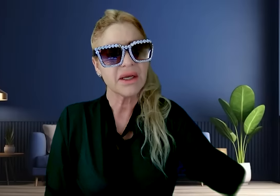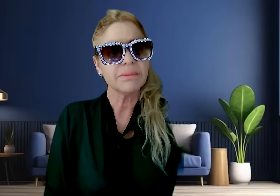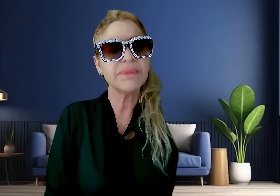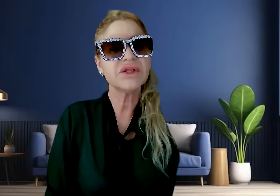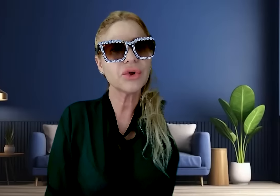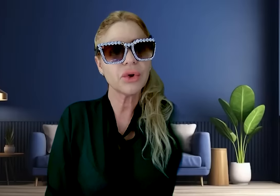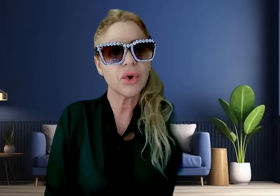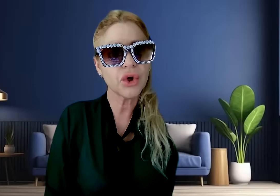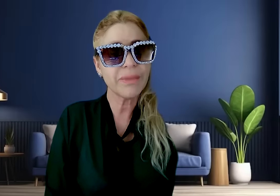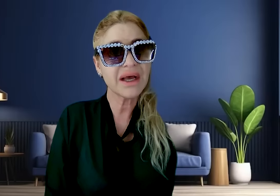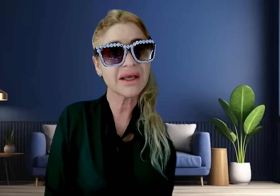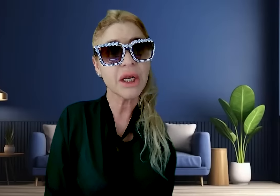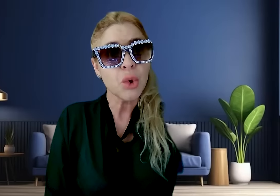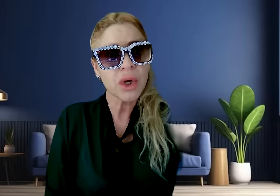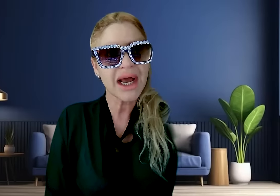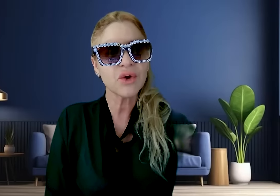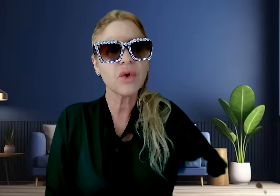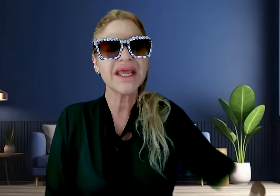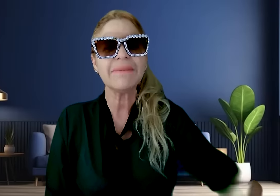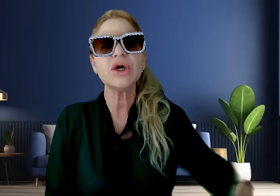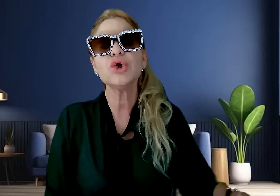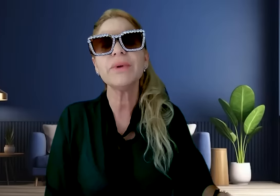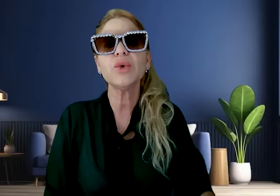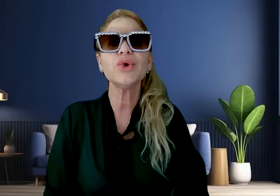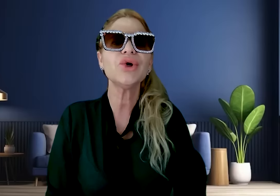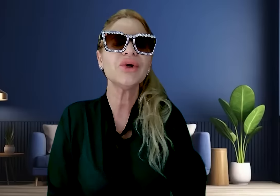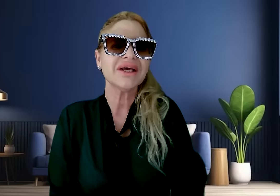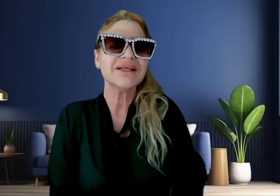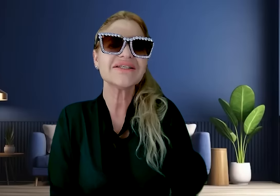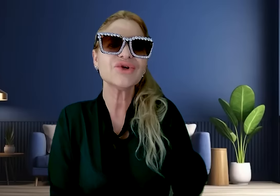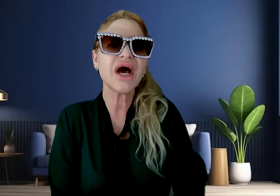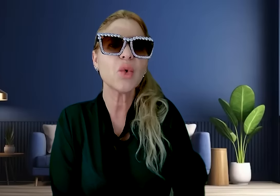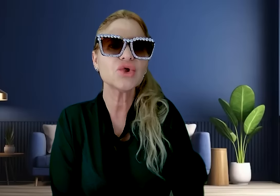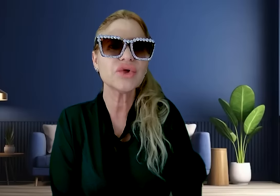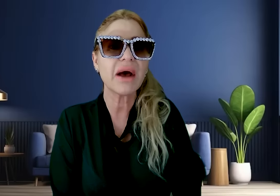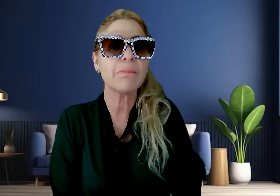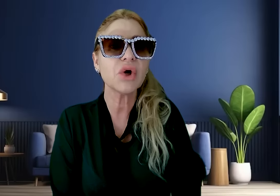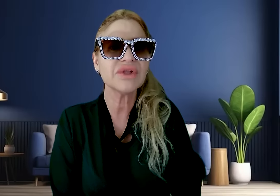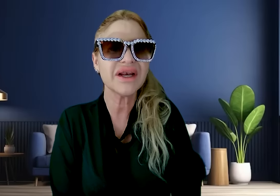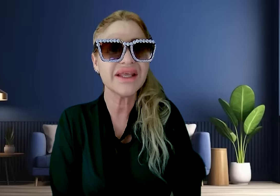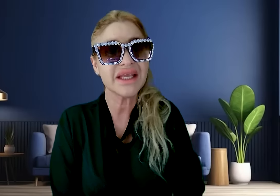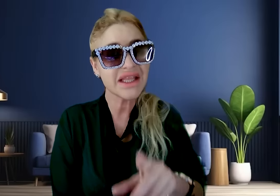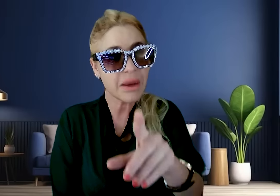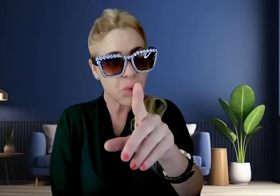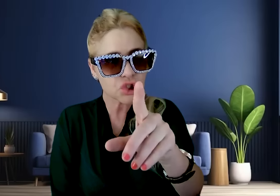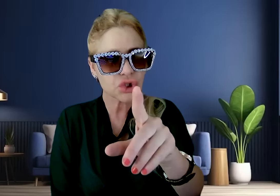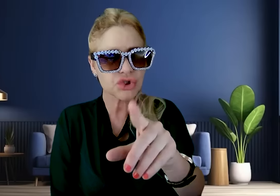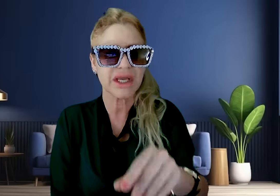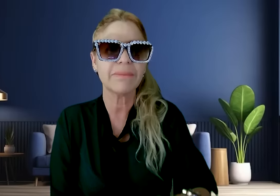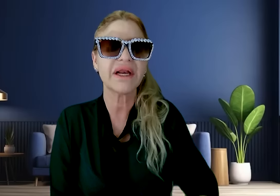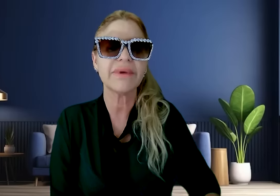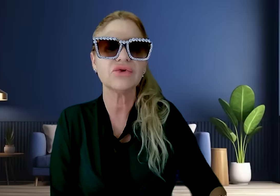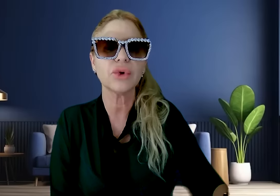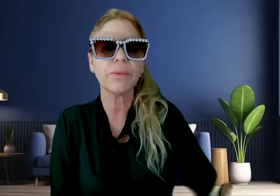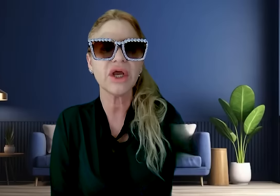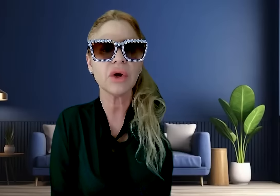Europa. Víctor Orbán, el húngaro enemigo número uno de la señora Ursula von der Leyen y de muchos en